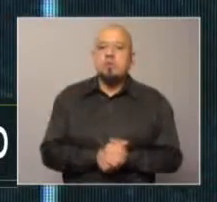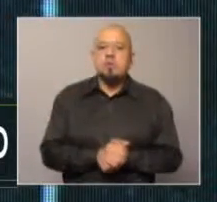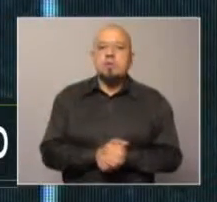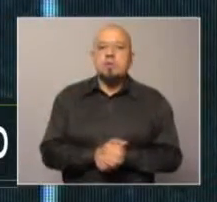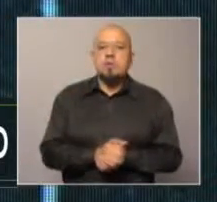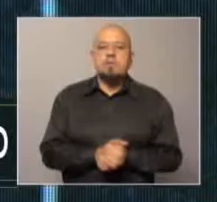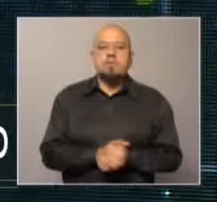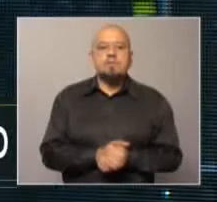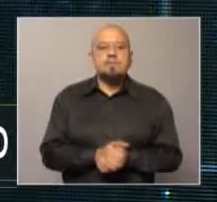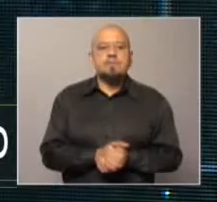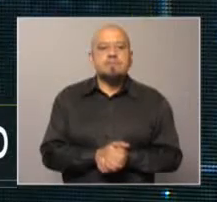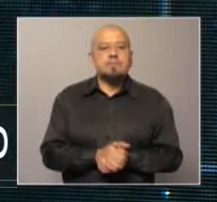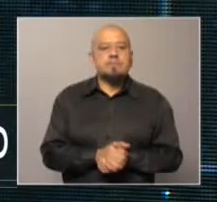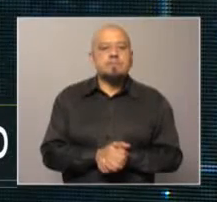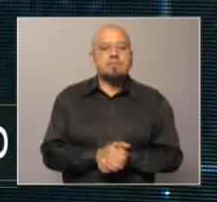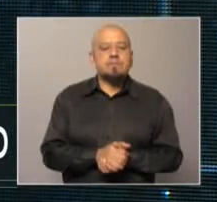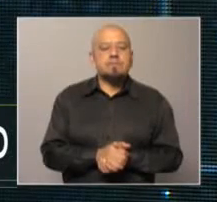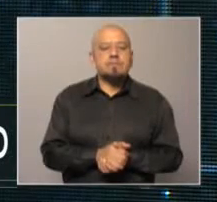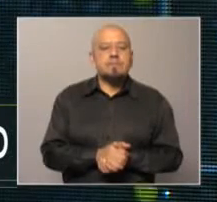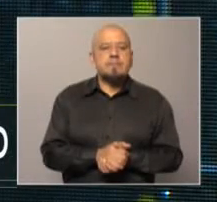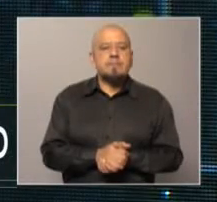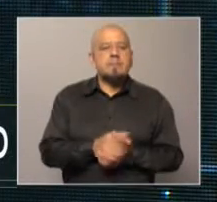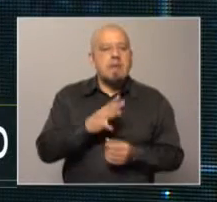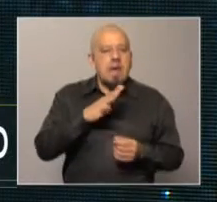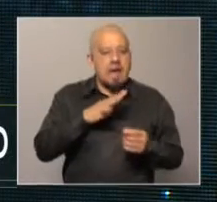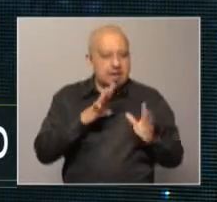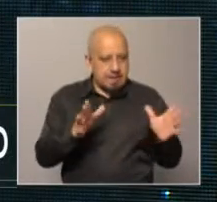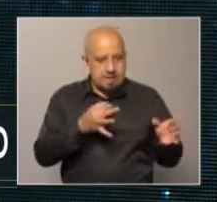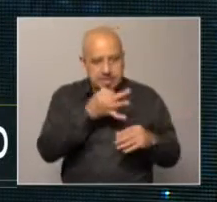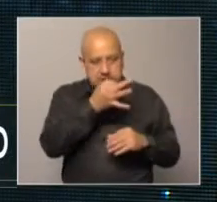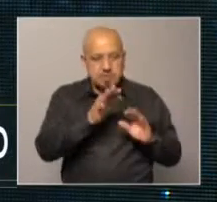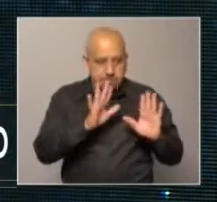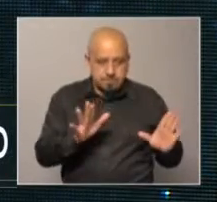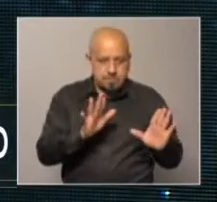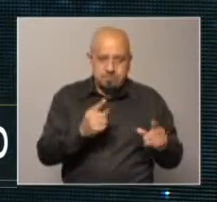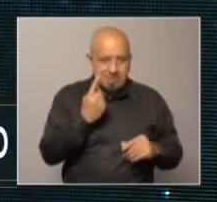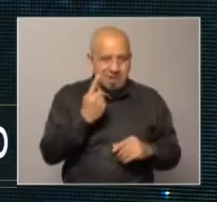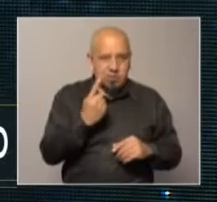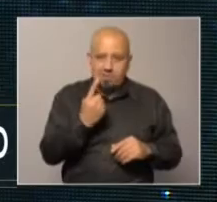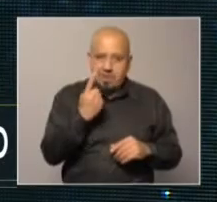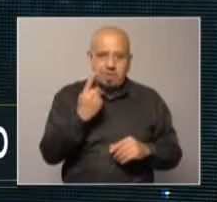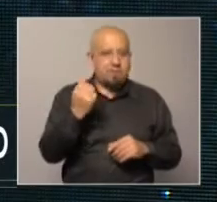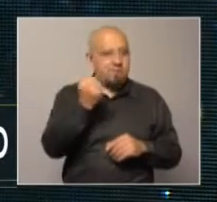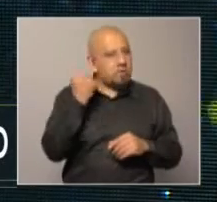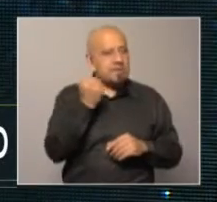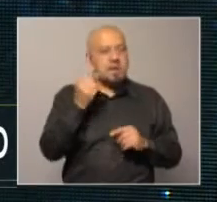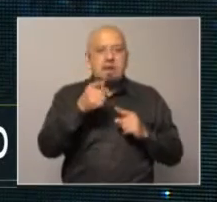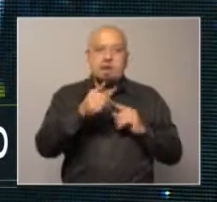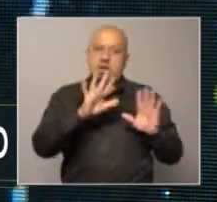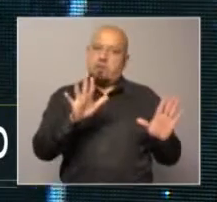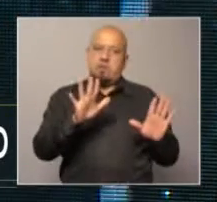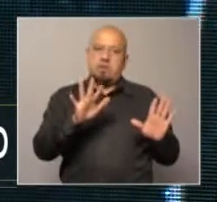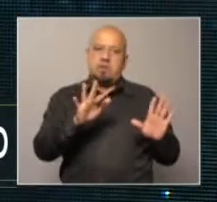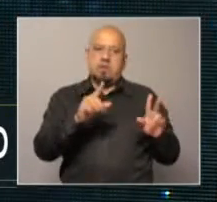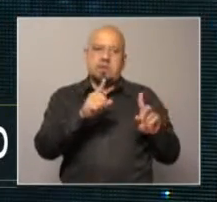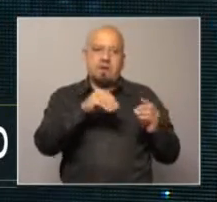esta lógica familiar, ¿verdad? Sí. Hay que dejar algo en claro de base. Hay que erradicar esta idea de criminalizar